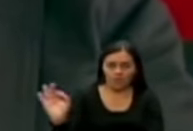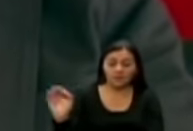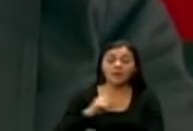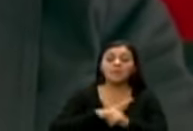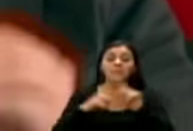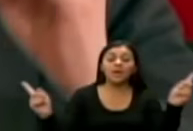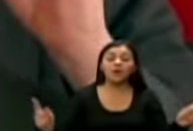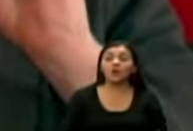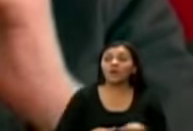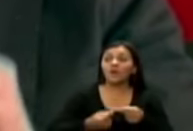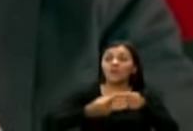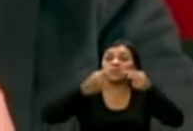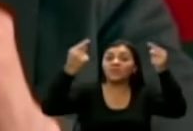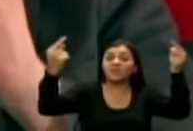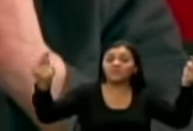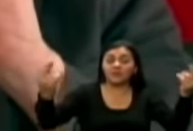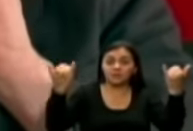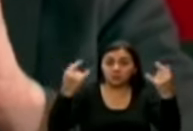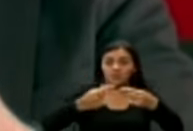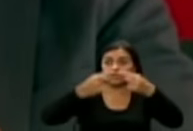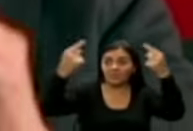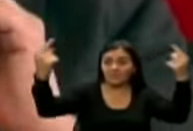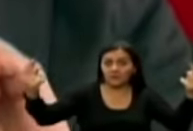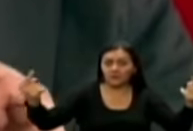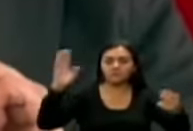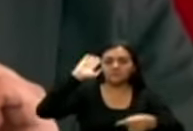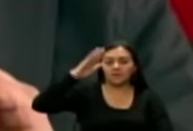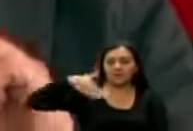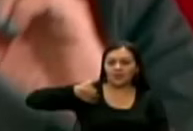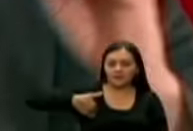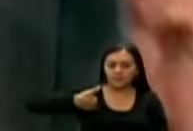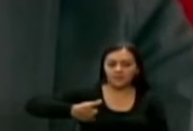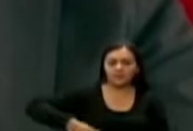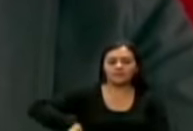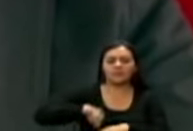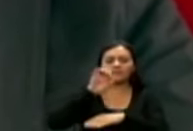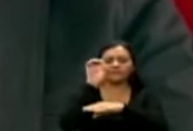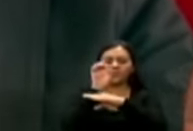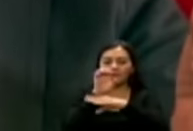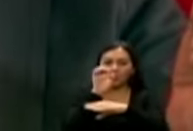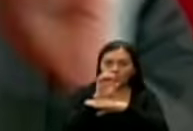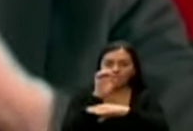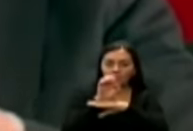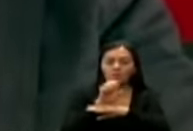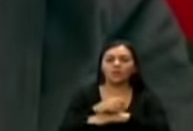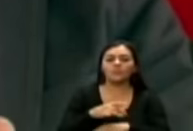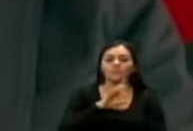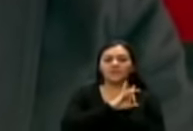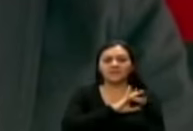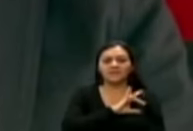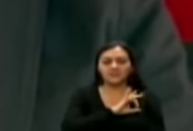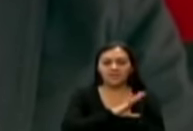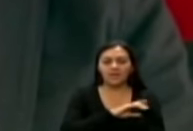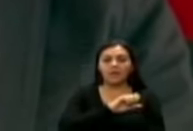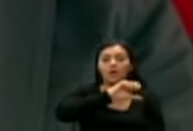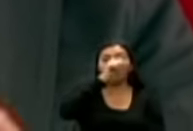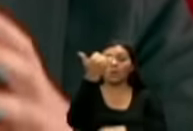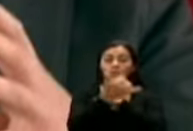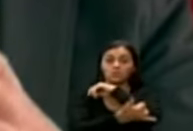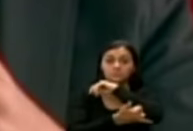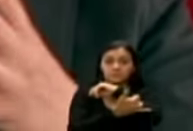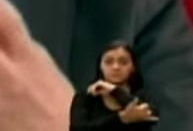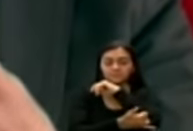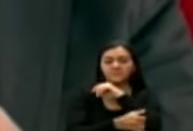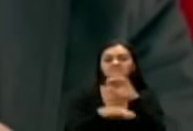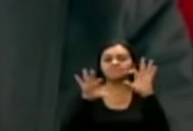de comunicación en la Argentina, en Ecuador, y en Chile y en otros países,